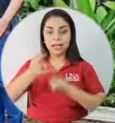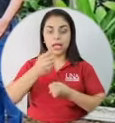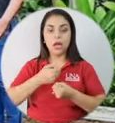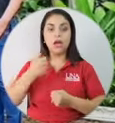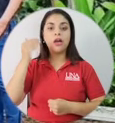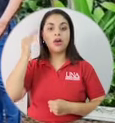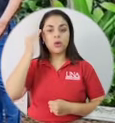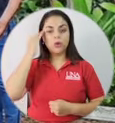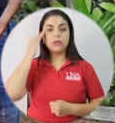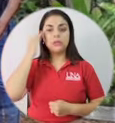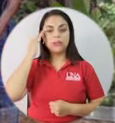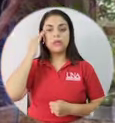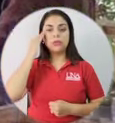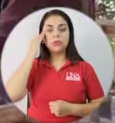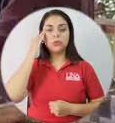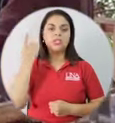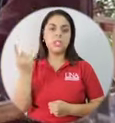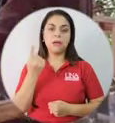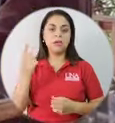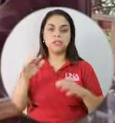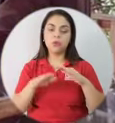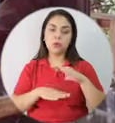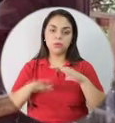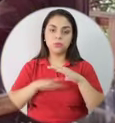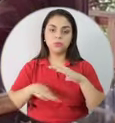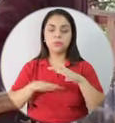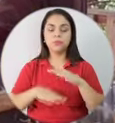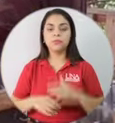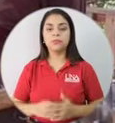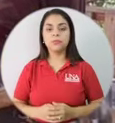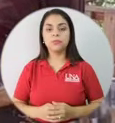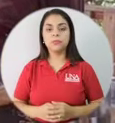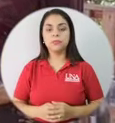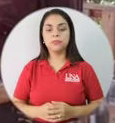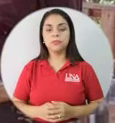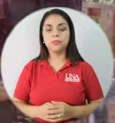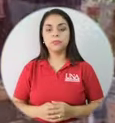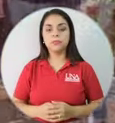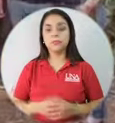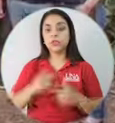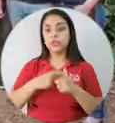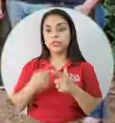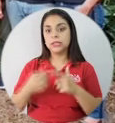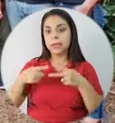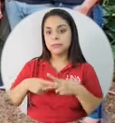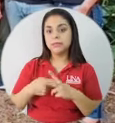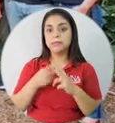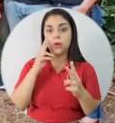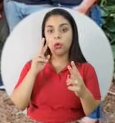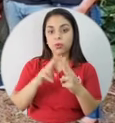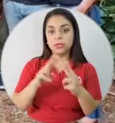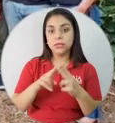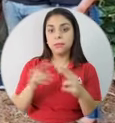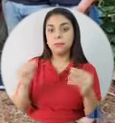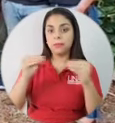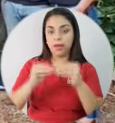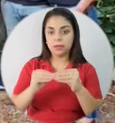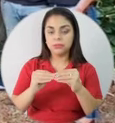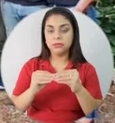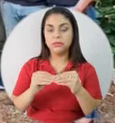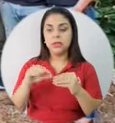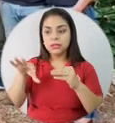el conocimiento había sido bastante básico, nada más. Entonces empezamos a conocer